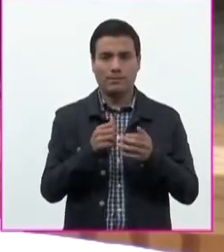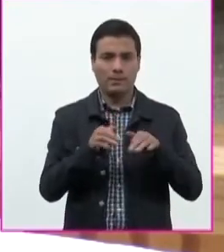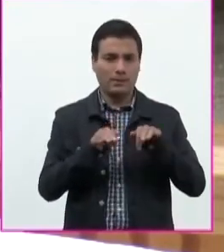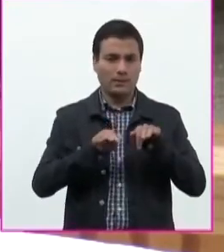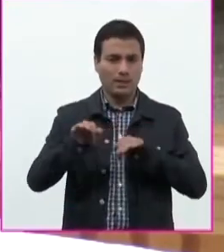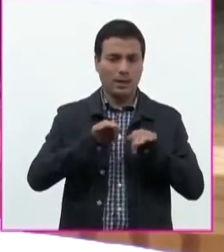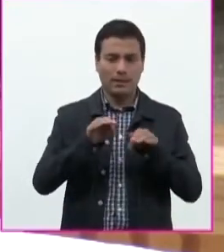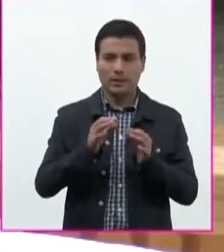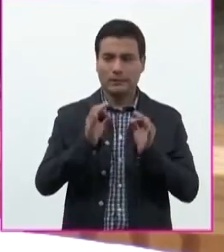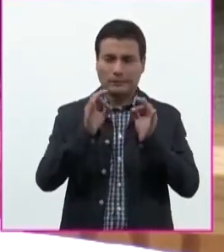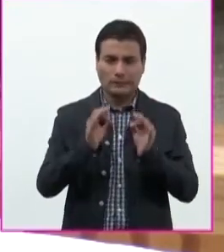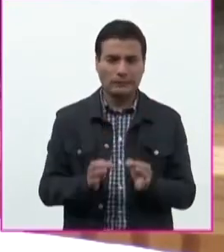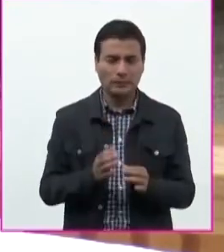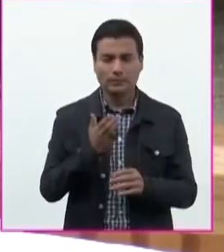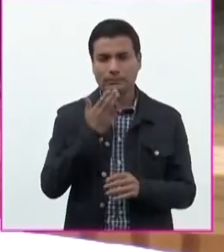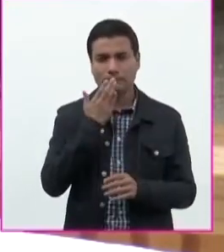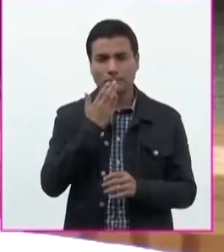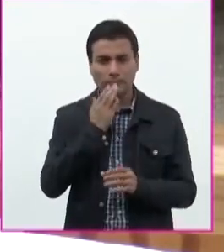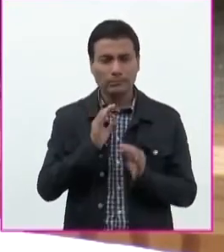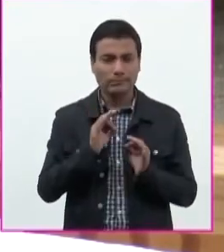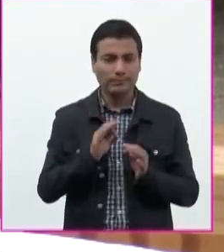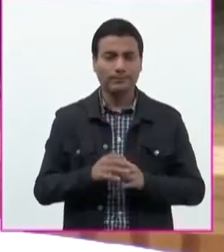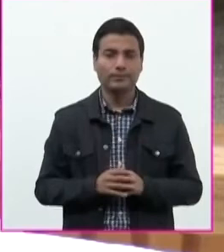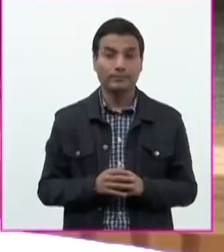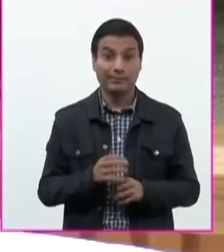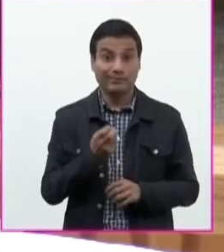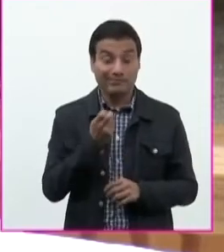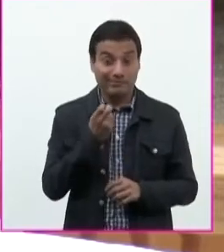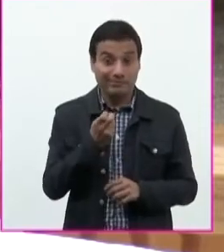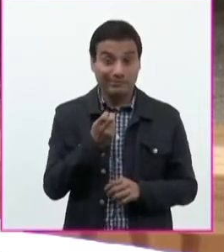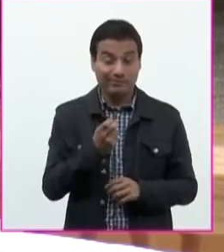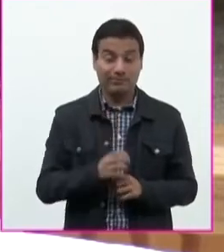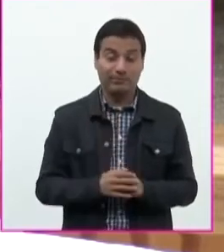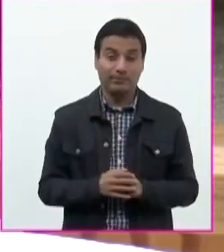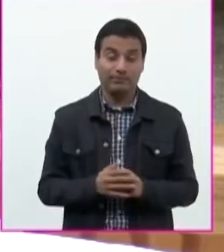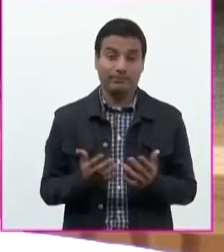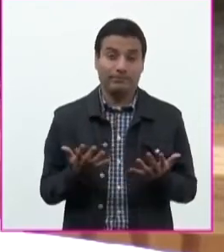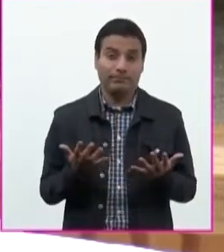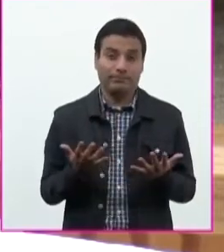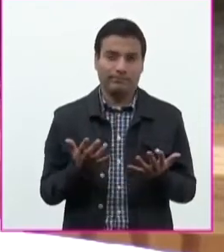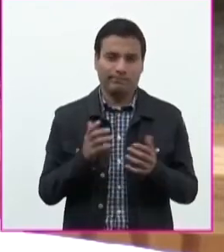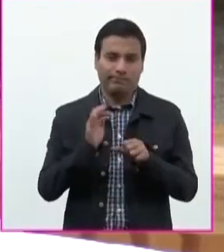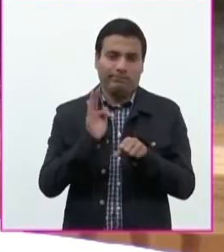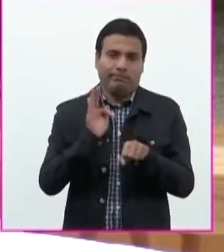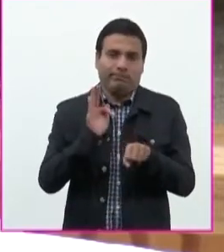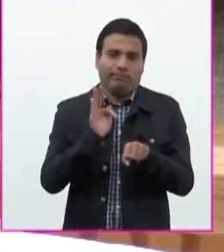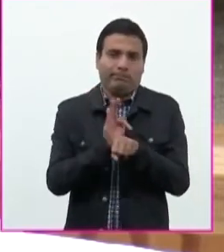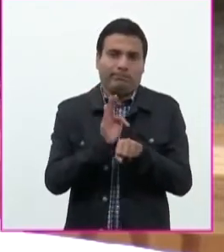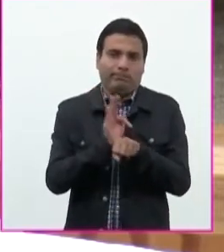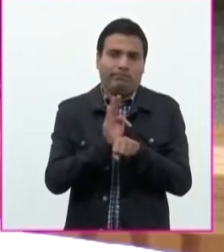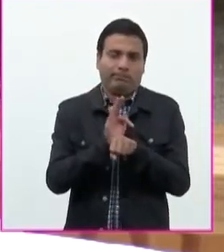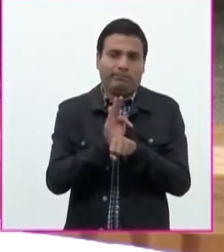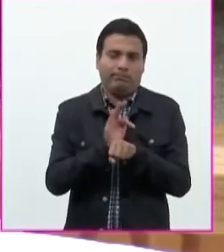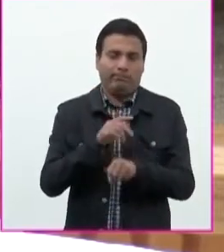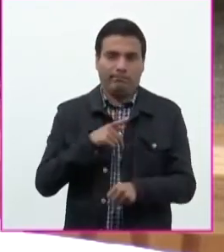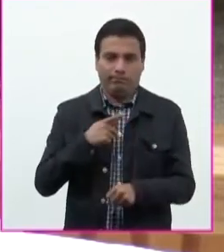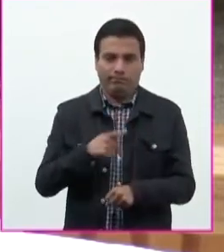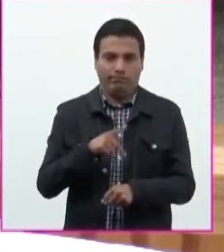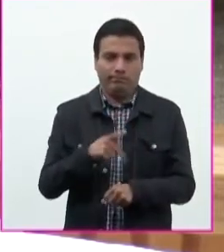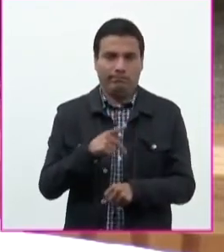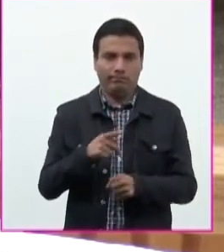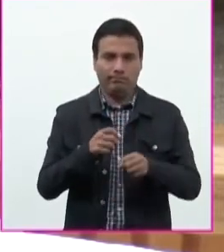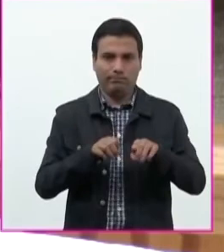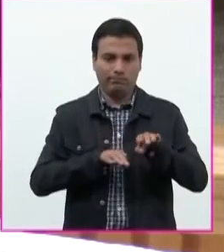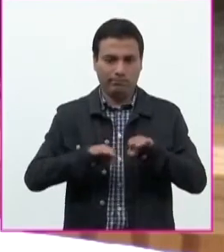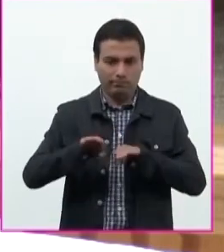nacional electoral a ese grado llega si la protección de nuestra autonomía a ese